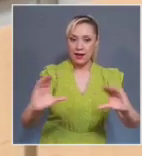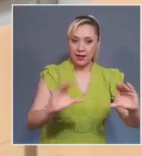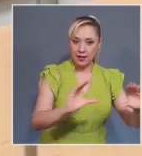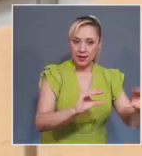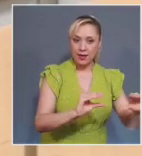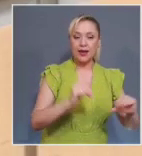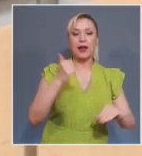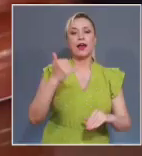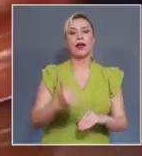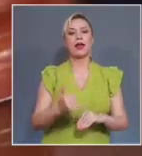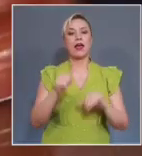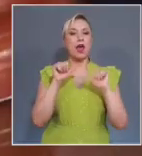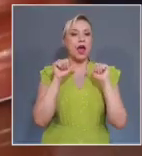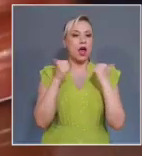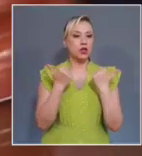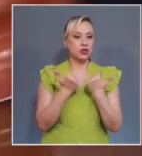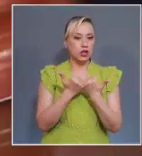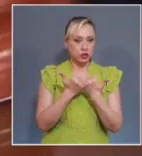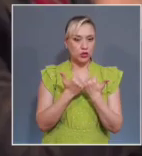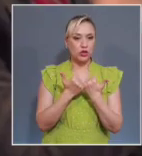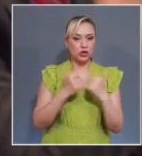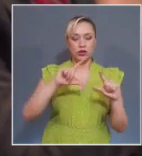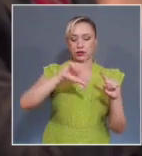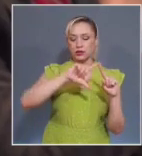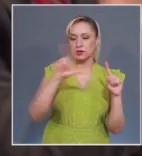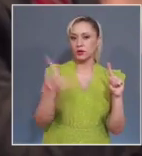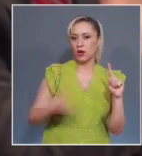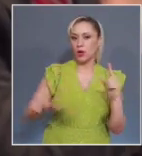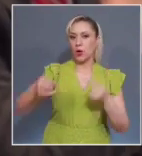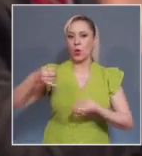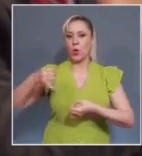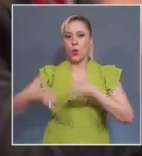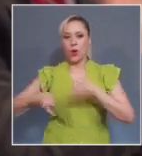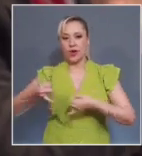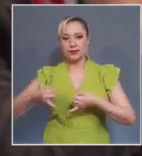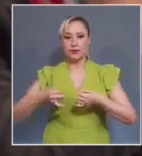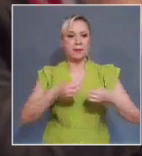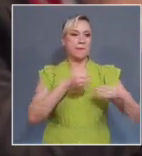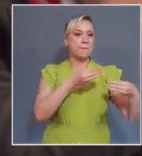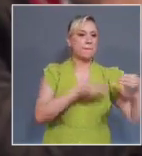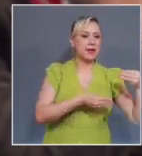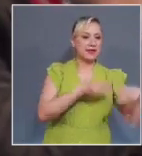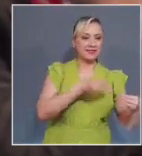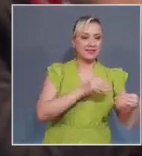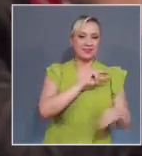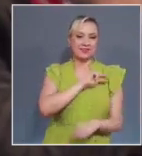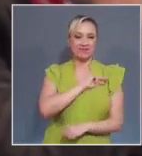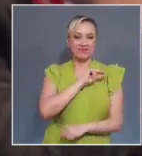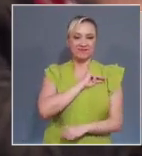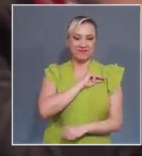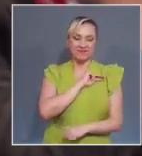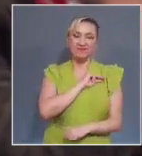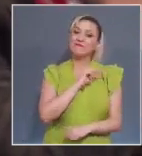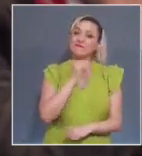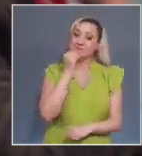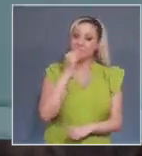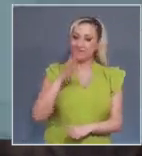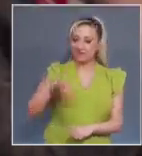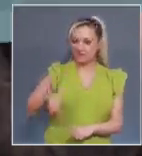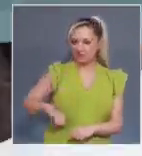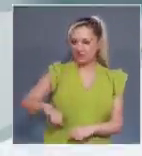Circuito y Jueces de Distrito. Para el canal del Poder Judicial de la Federación, Miguel Nila Cedillo.